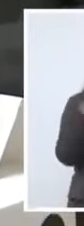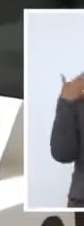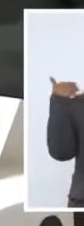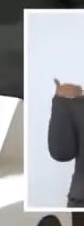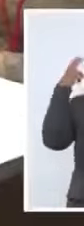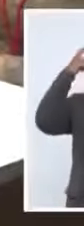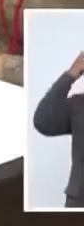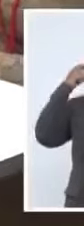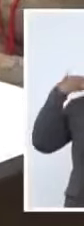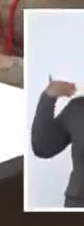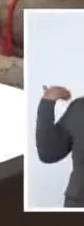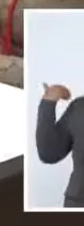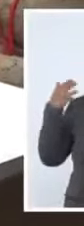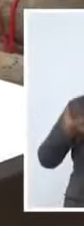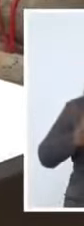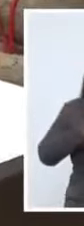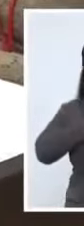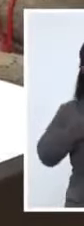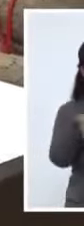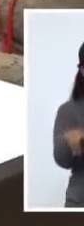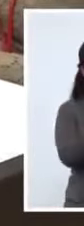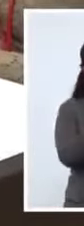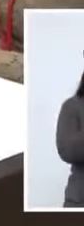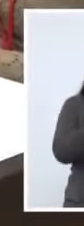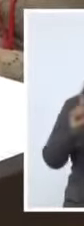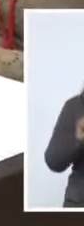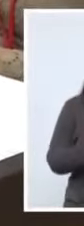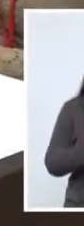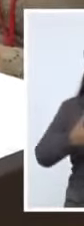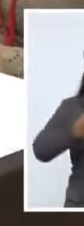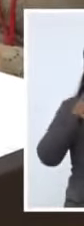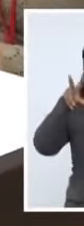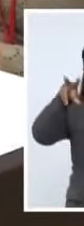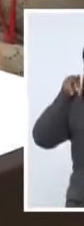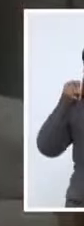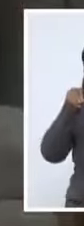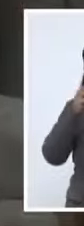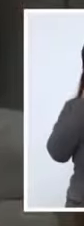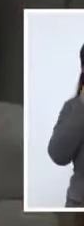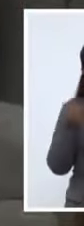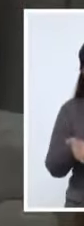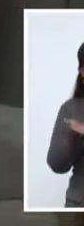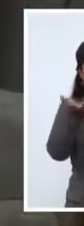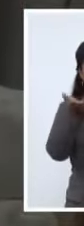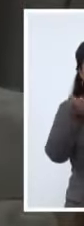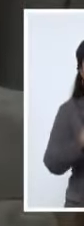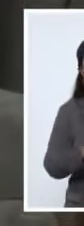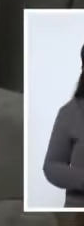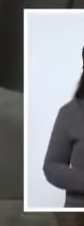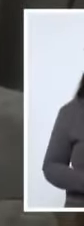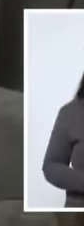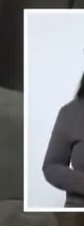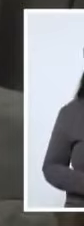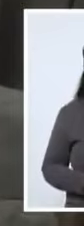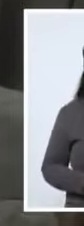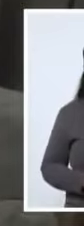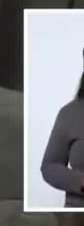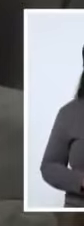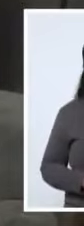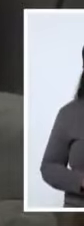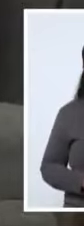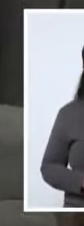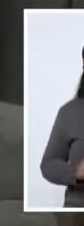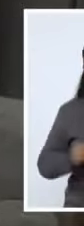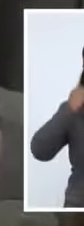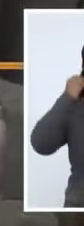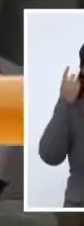su comercialización. Yo creo que también nosotros tenemos que ir a otros problemas,